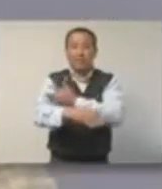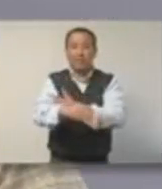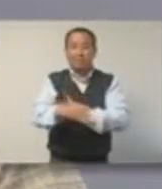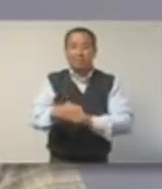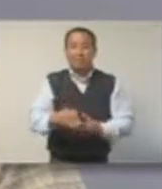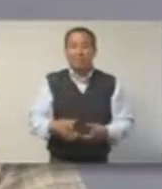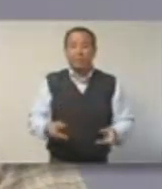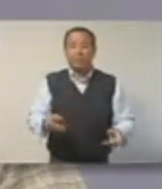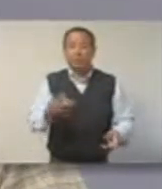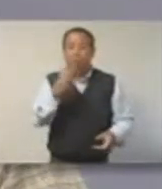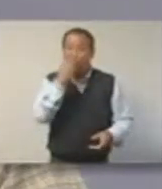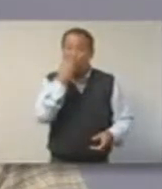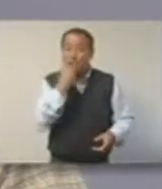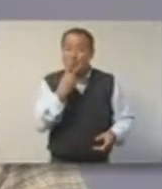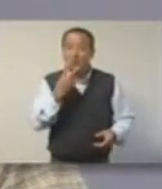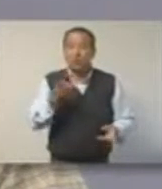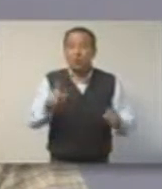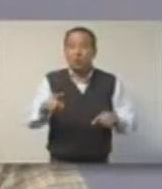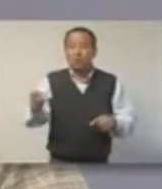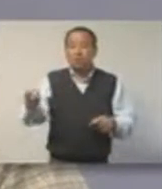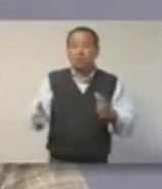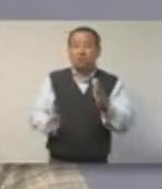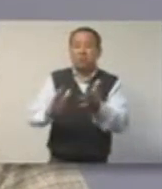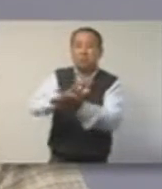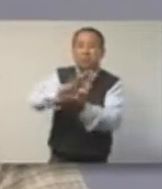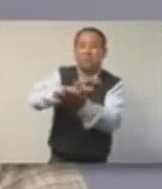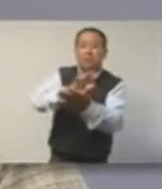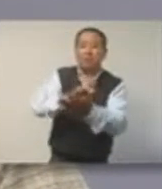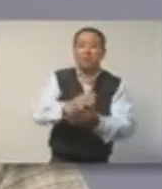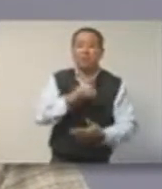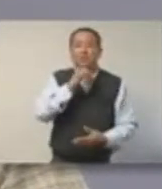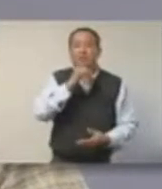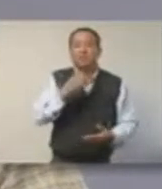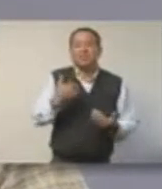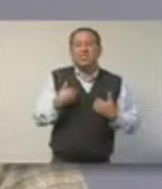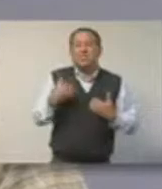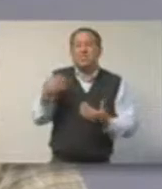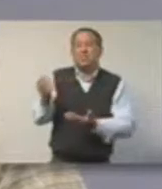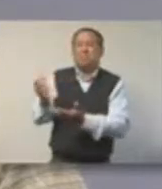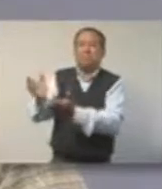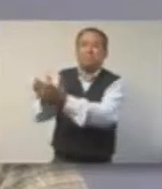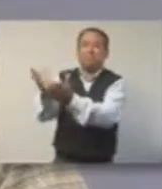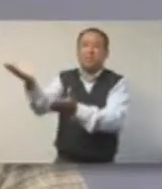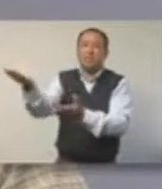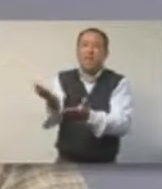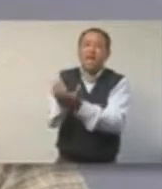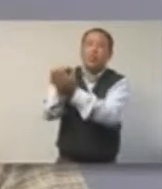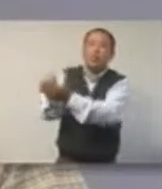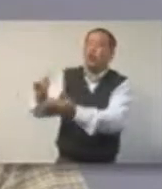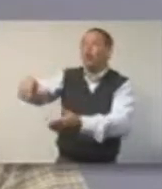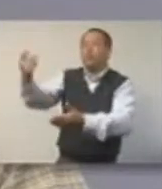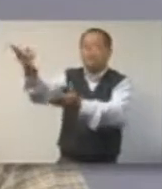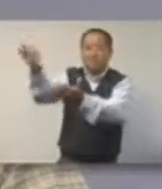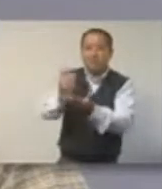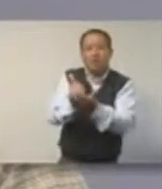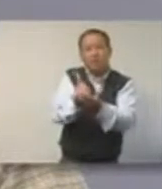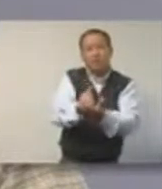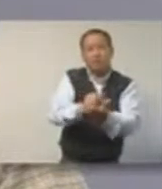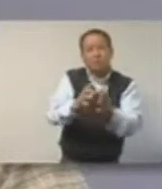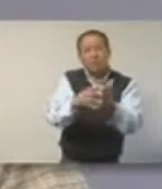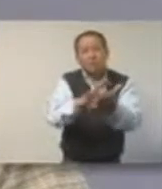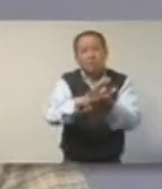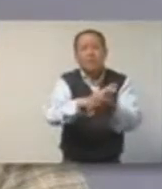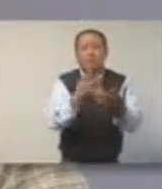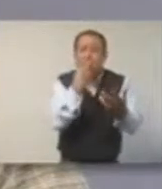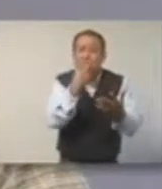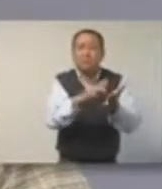O sea, cuando voy a hacer una gestión o un papeleo, tengo que depender con otra persona porque no es, el papel no es el adecuado como para yo